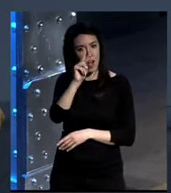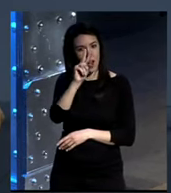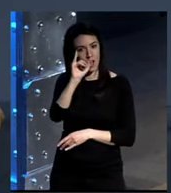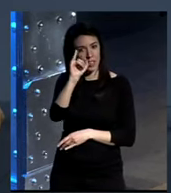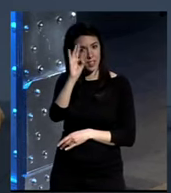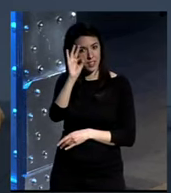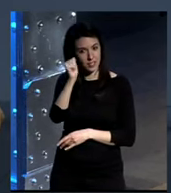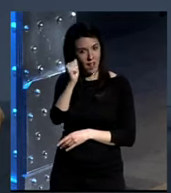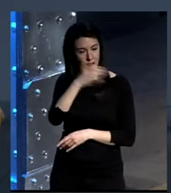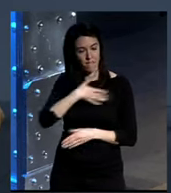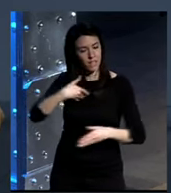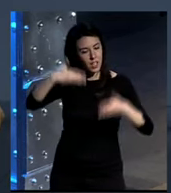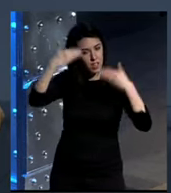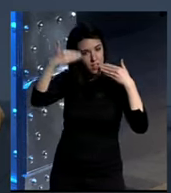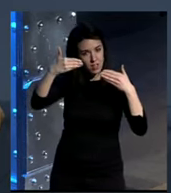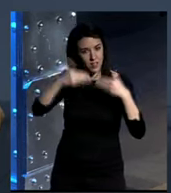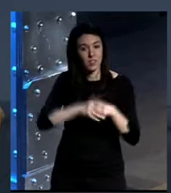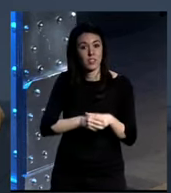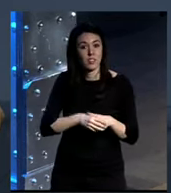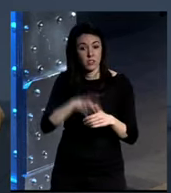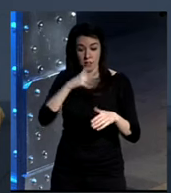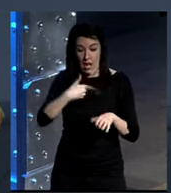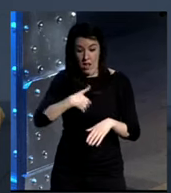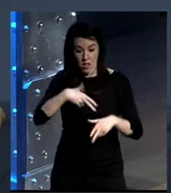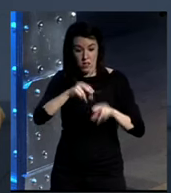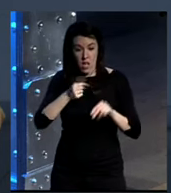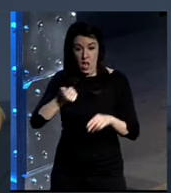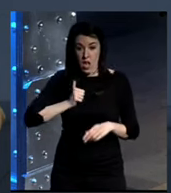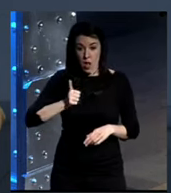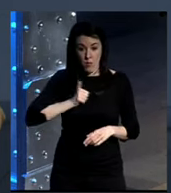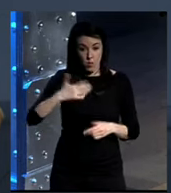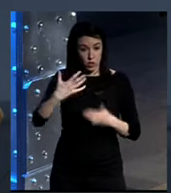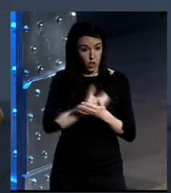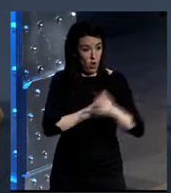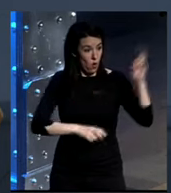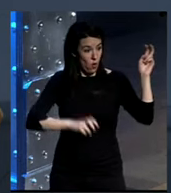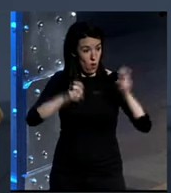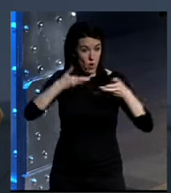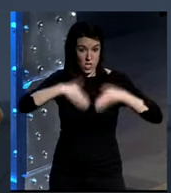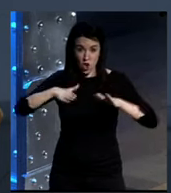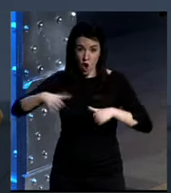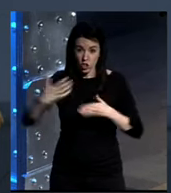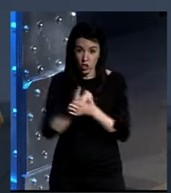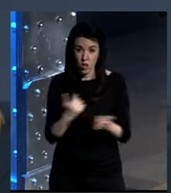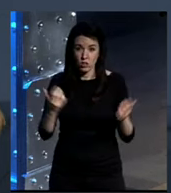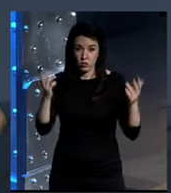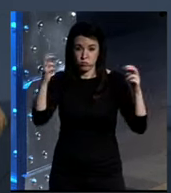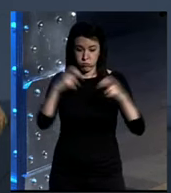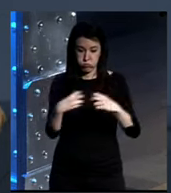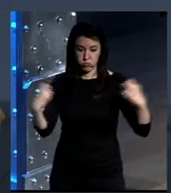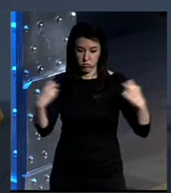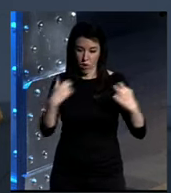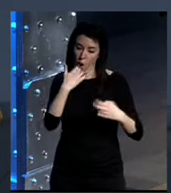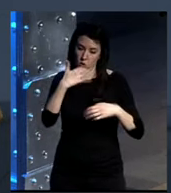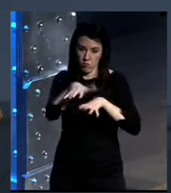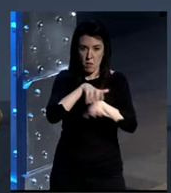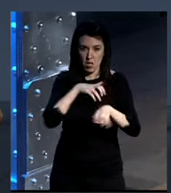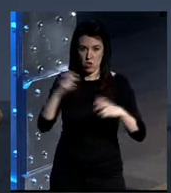Y ya voy a terminar. Aprovecho la oportunidad de que están aquí todos sus hijos, o prácticamente